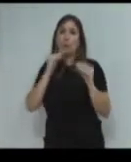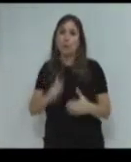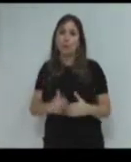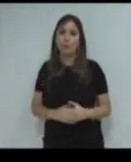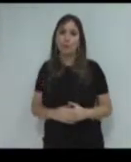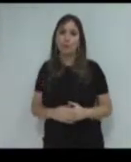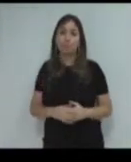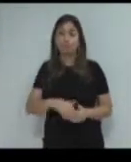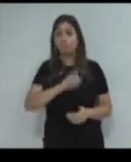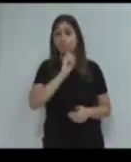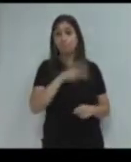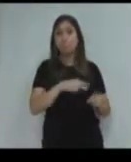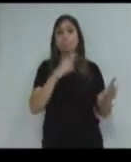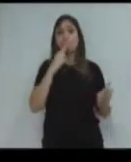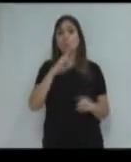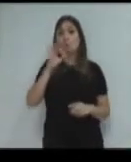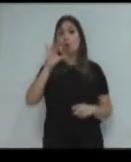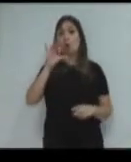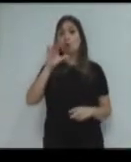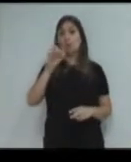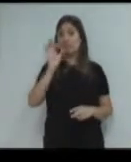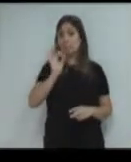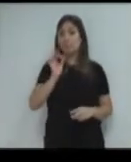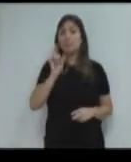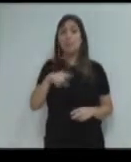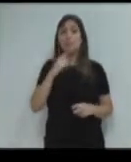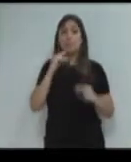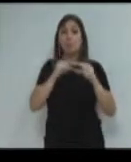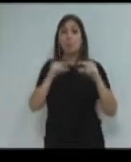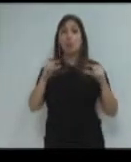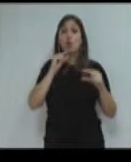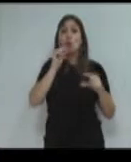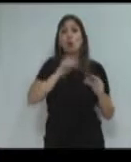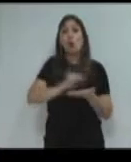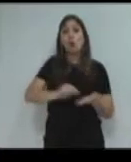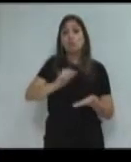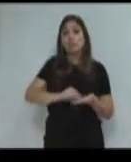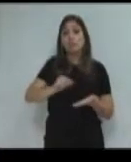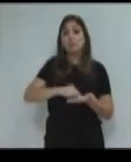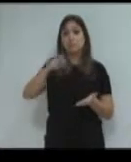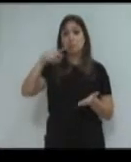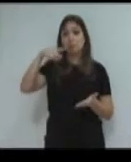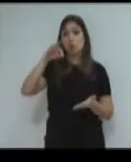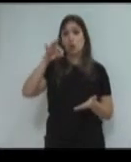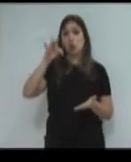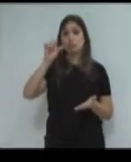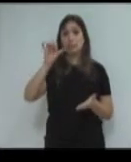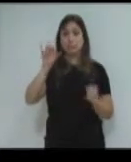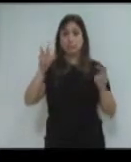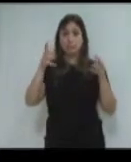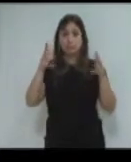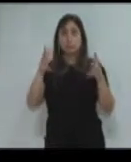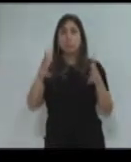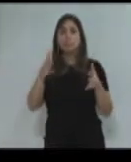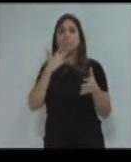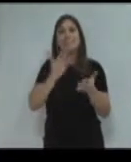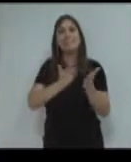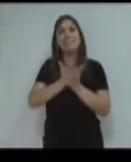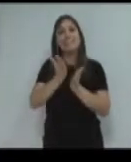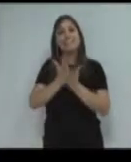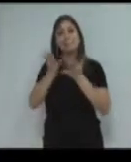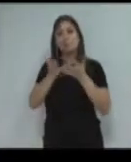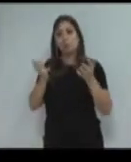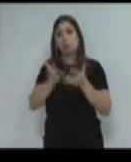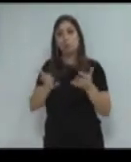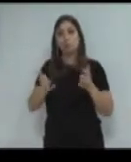puede toda la poner el función texto es de alternativo apoyo. en el campo de notas, que es lo que se suele Sí. recomendar como